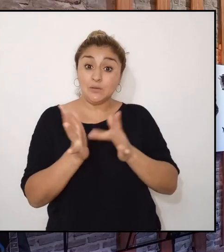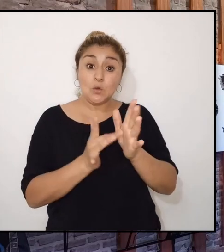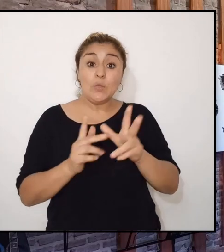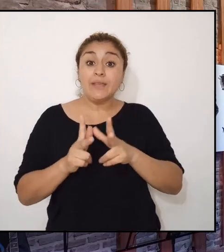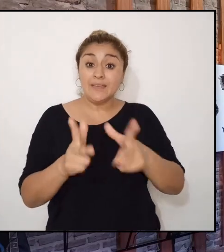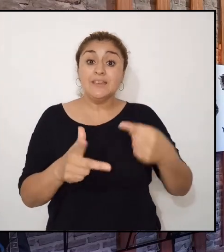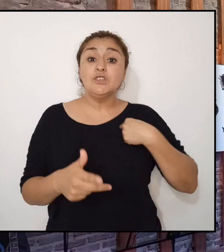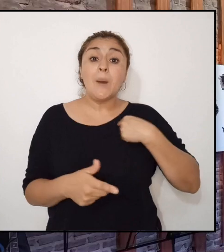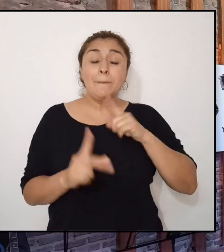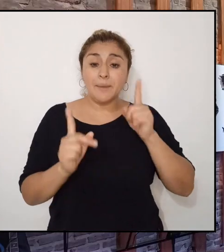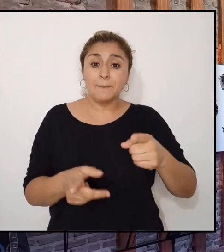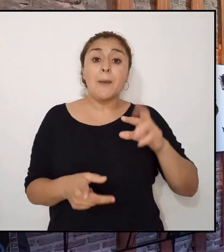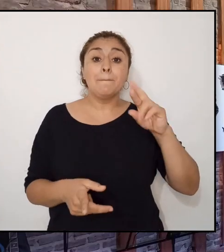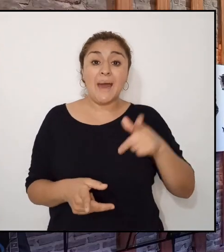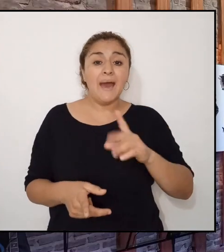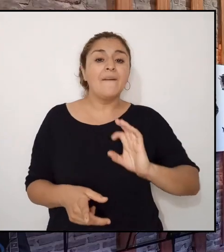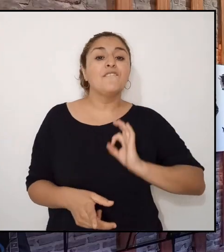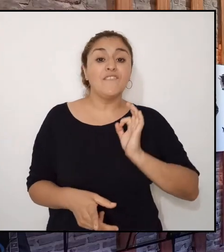Amén.